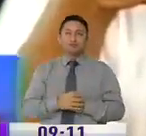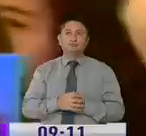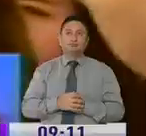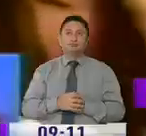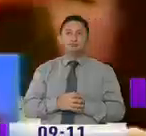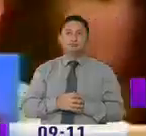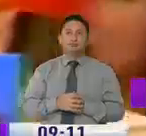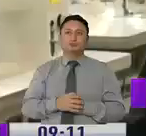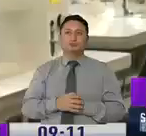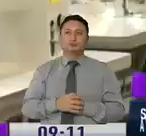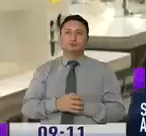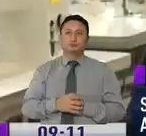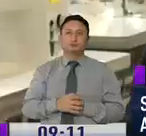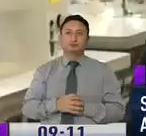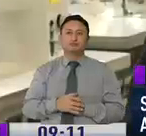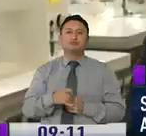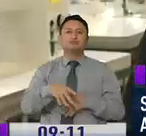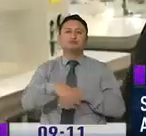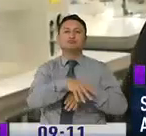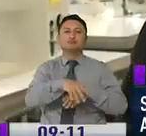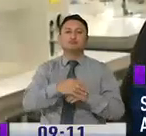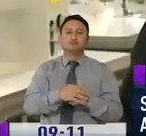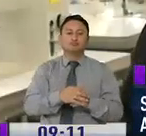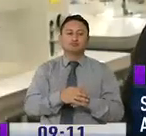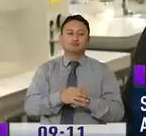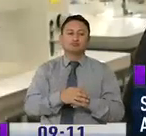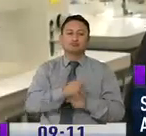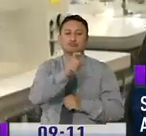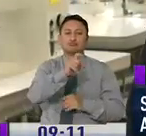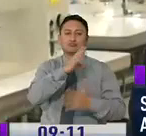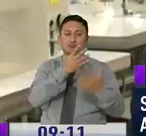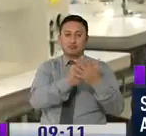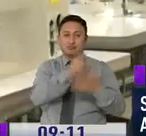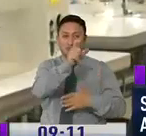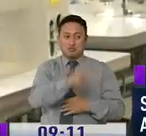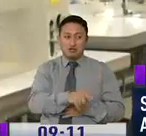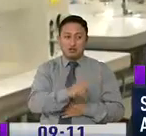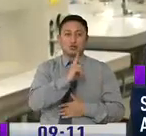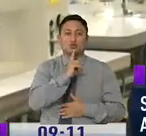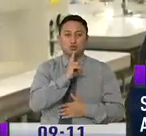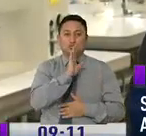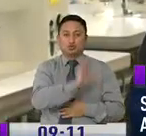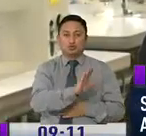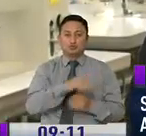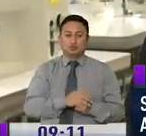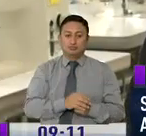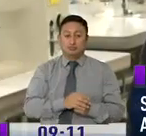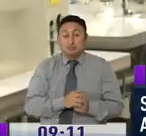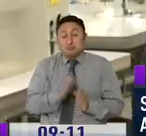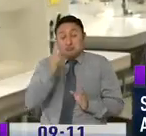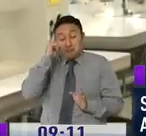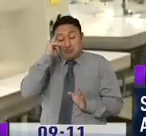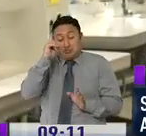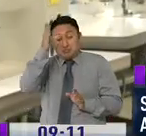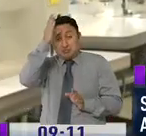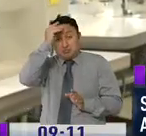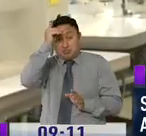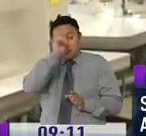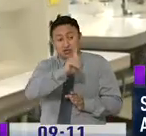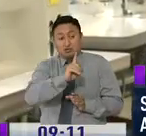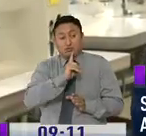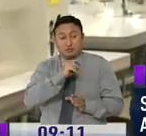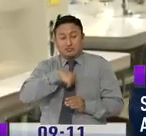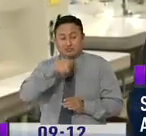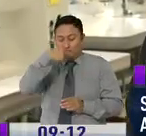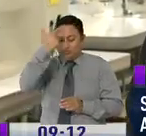sus coidearios. Esa marcha es para festejar el cumpleaños de un preso, ¿no? Me imagino que festejarán el cumpleaños de Glass. Es una vergüenza